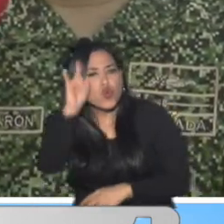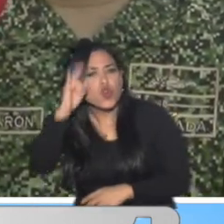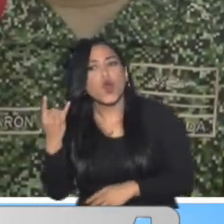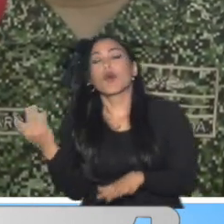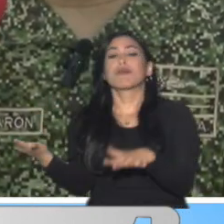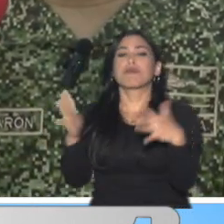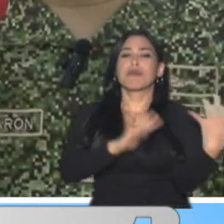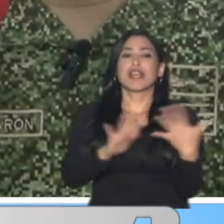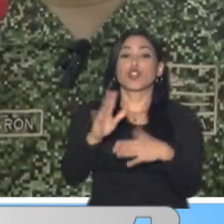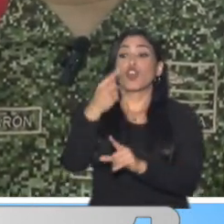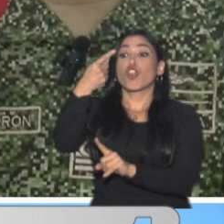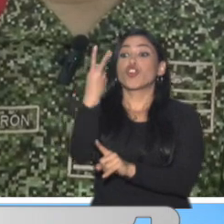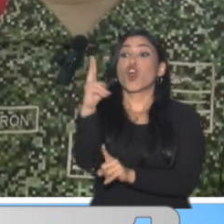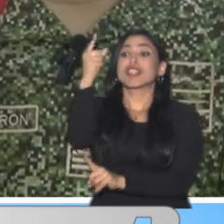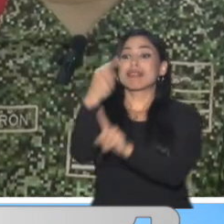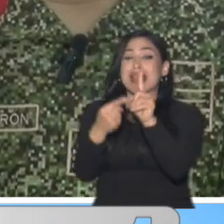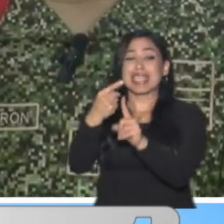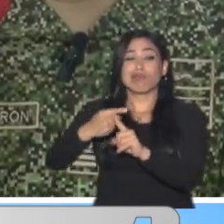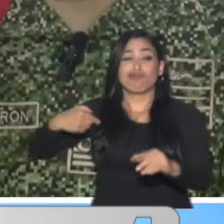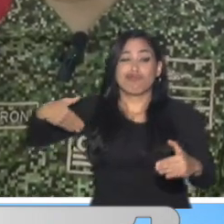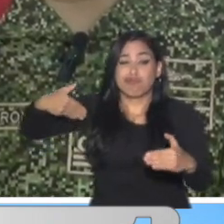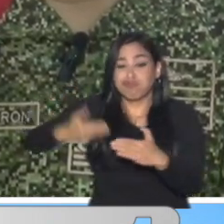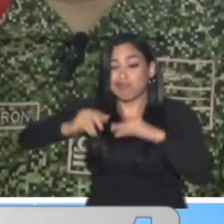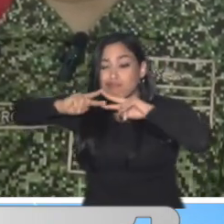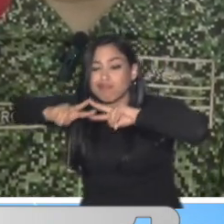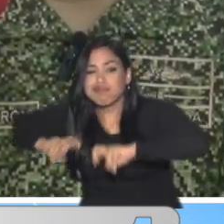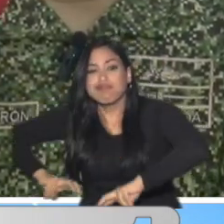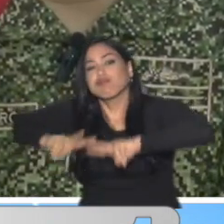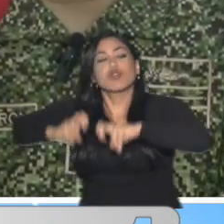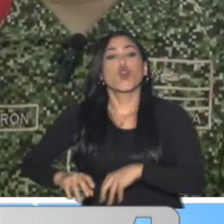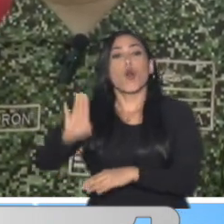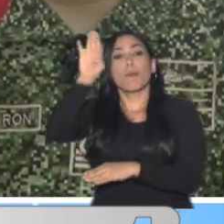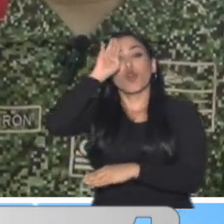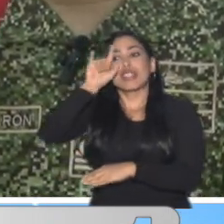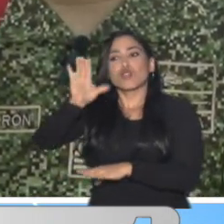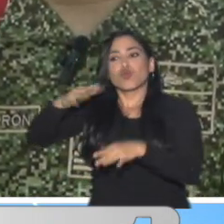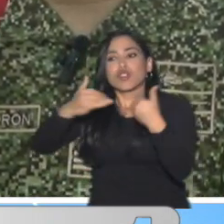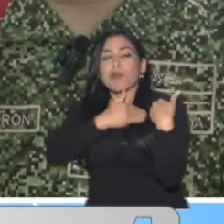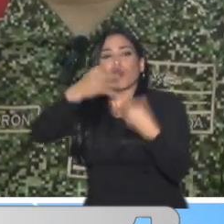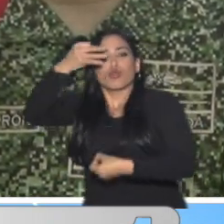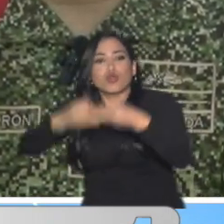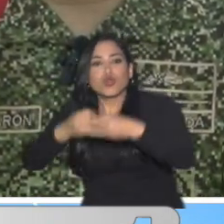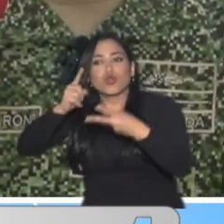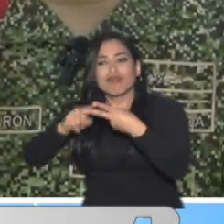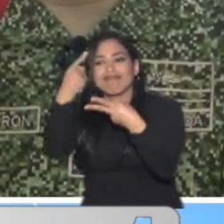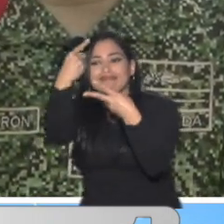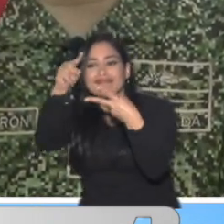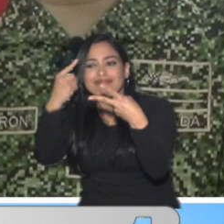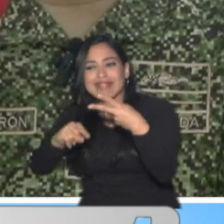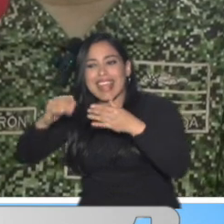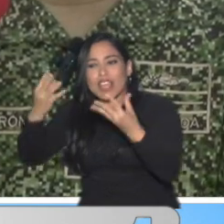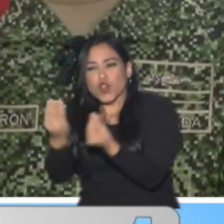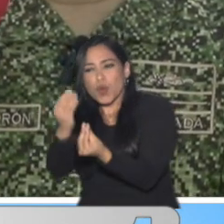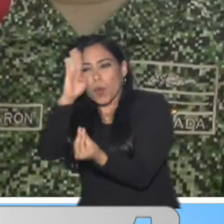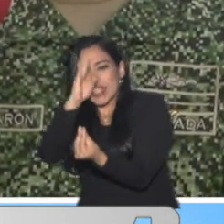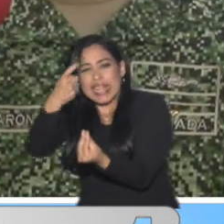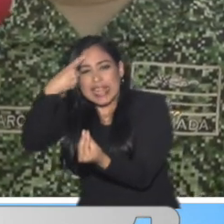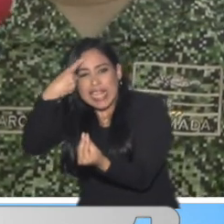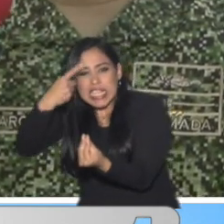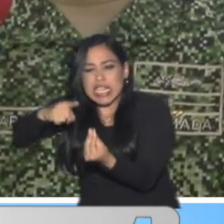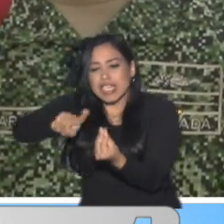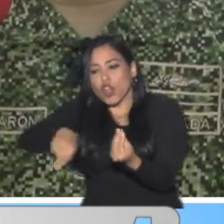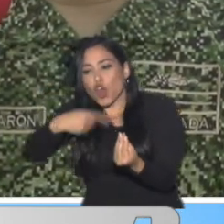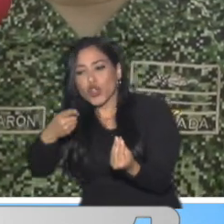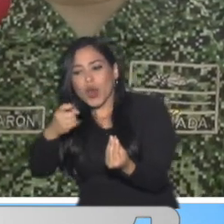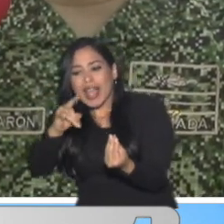aproximadamente 12 meses en donde nuestra policía judicial y las respectivas secciones de inteligencia de nuestros